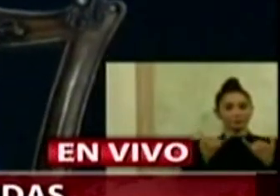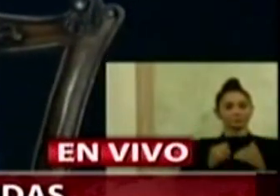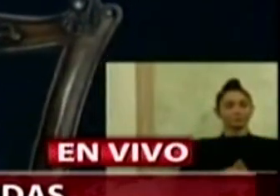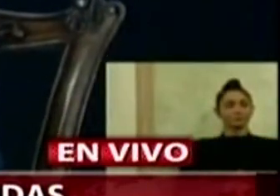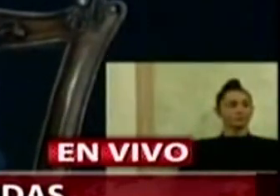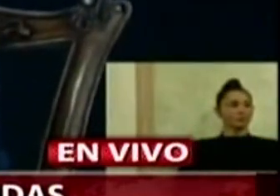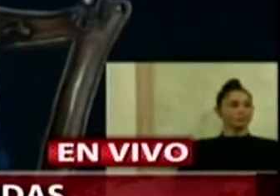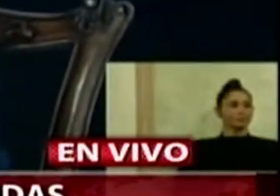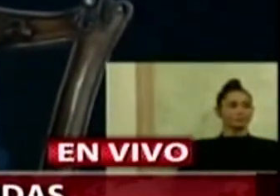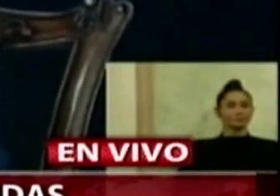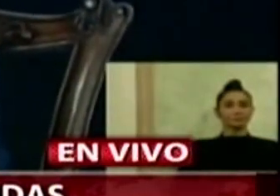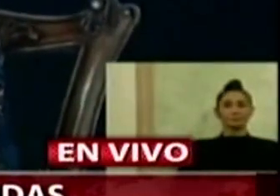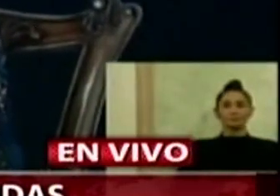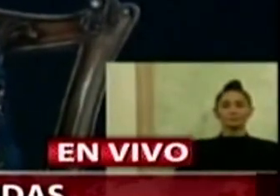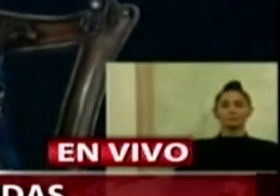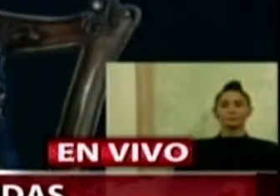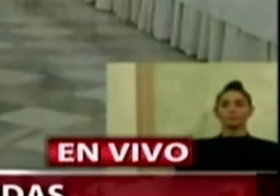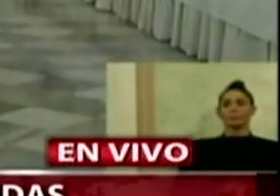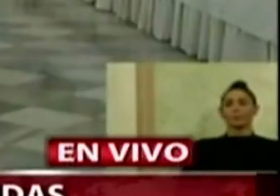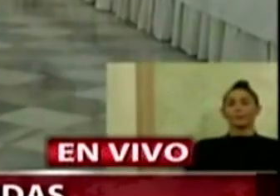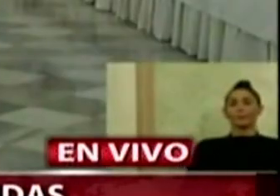COVID-19.